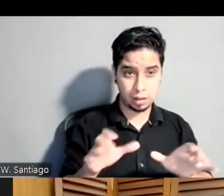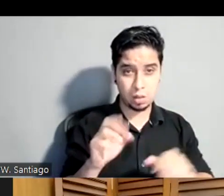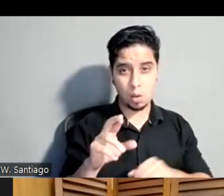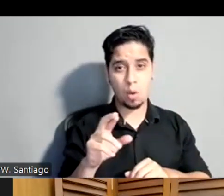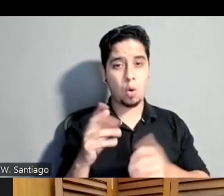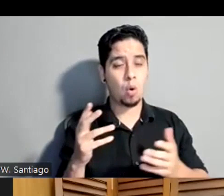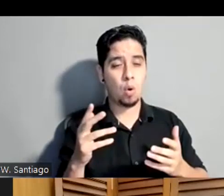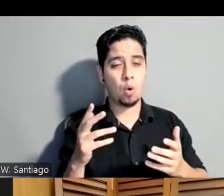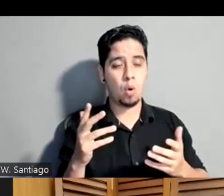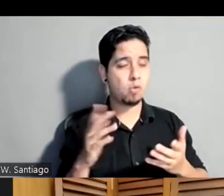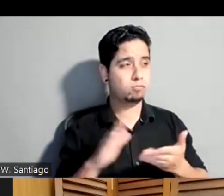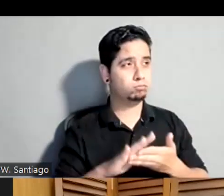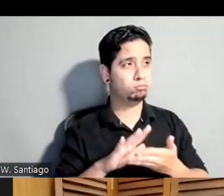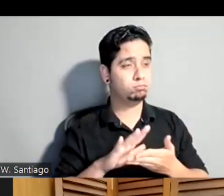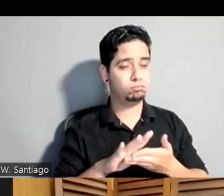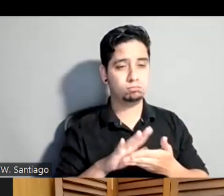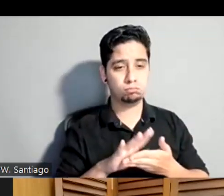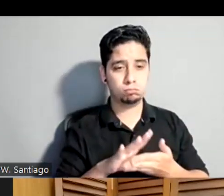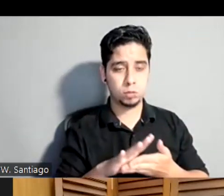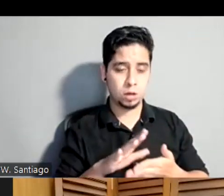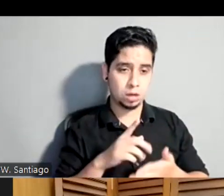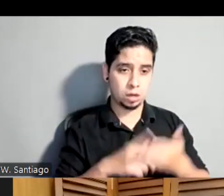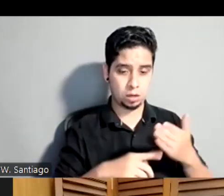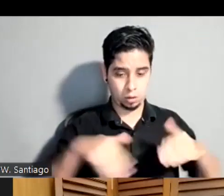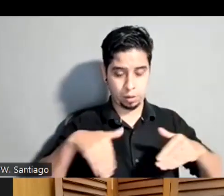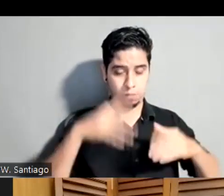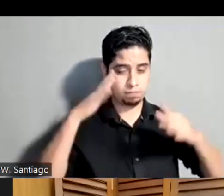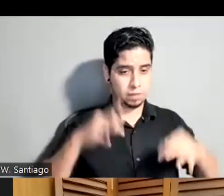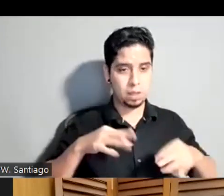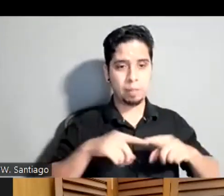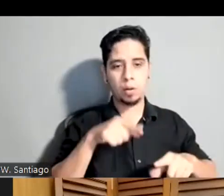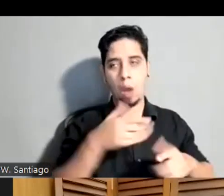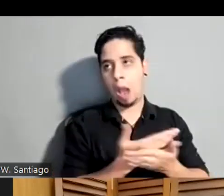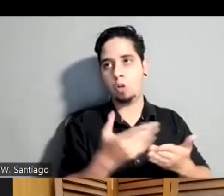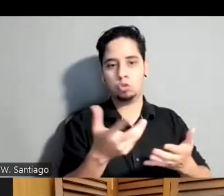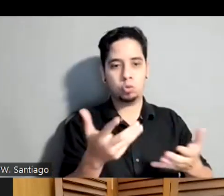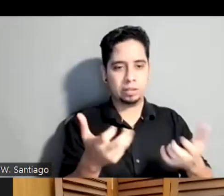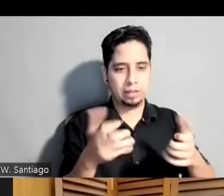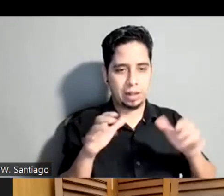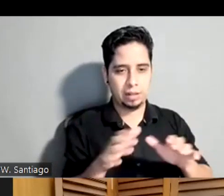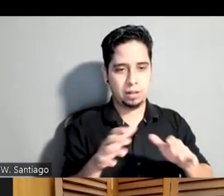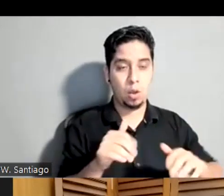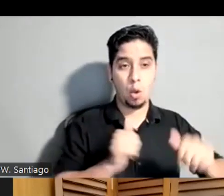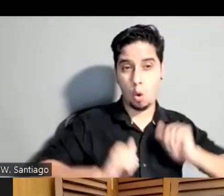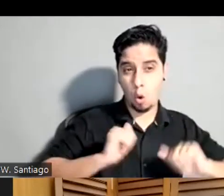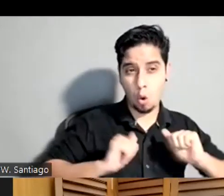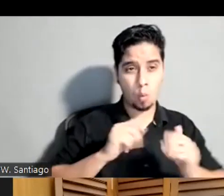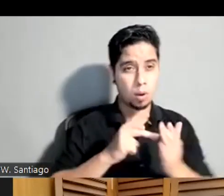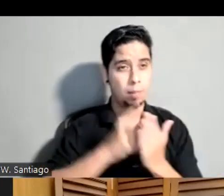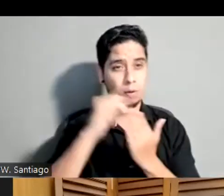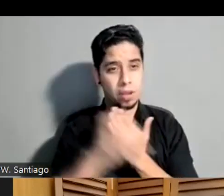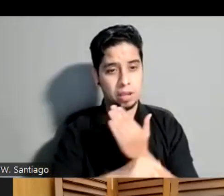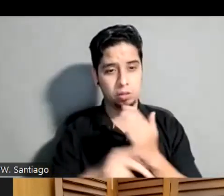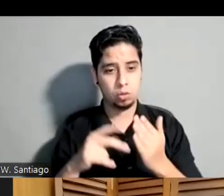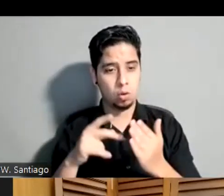O que no esté, ¿verdad?, en perspectiva, pero que tú quisieras hacer alguna obra, algún proyecto, algún